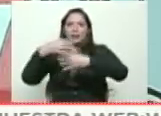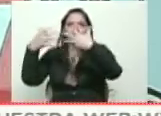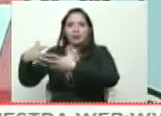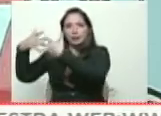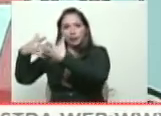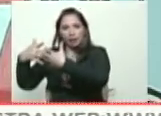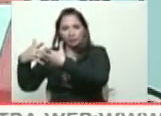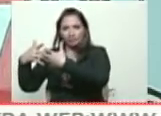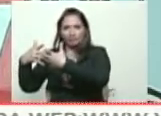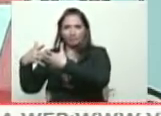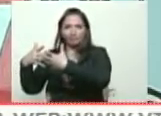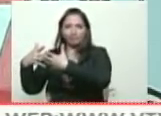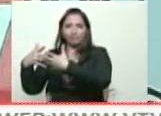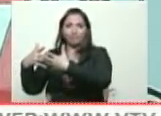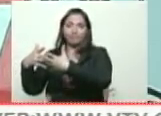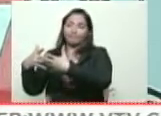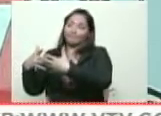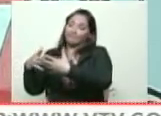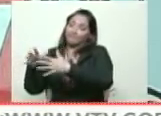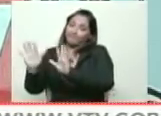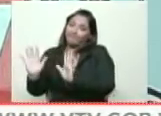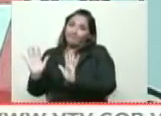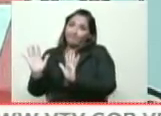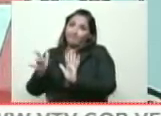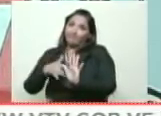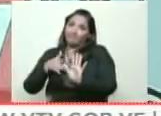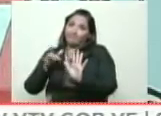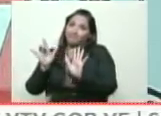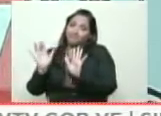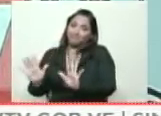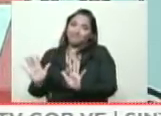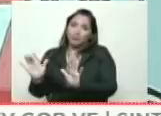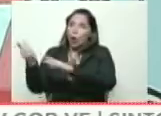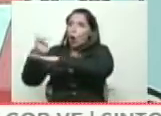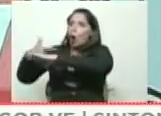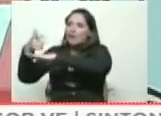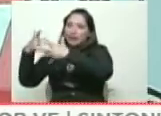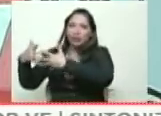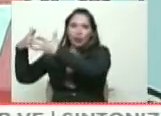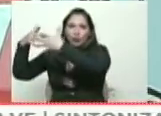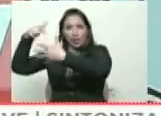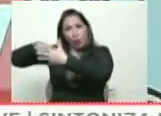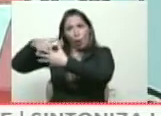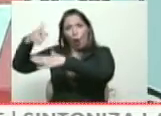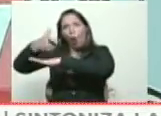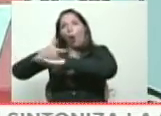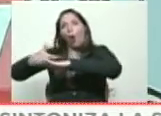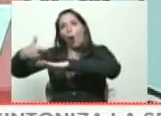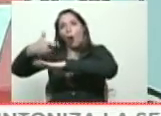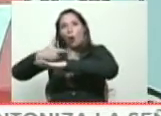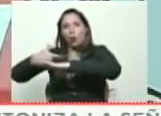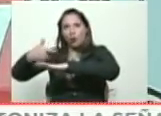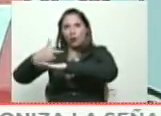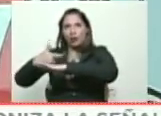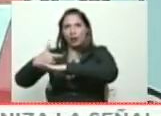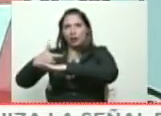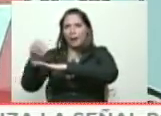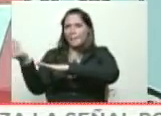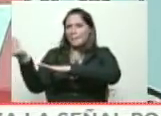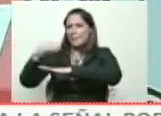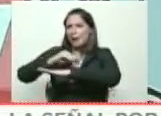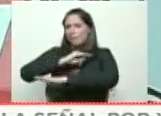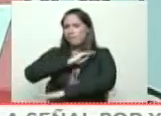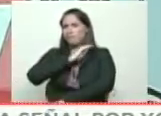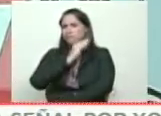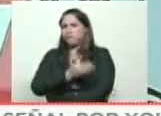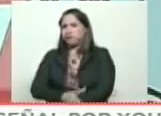Unidos. Y lamentablemente, el gobierno de los Estados Unidos hoy está gobernado por lo más atroz de la